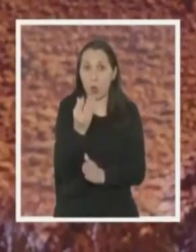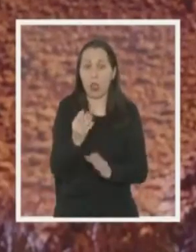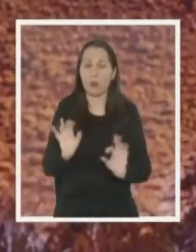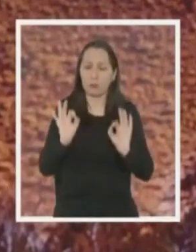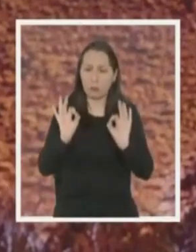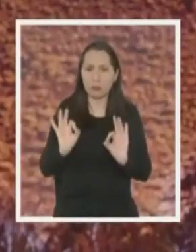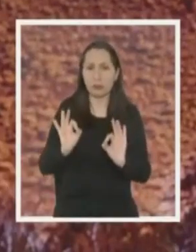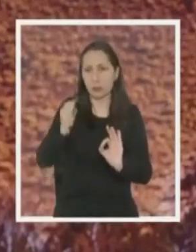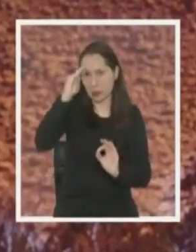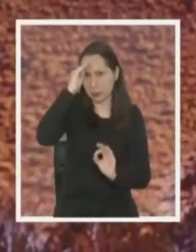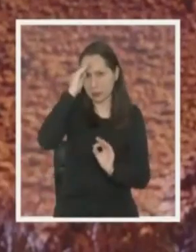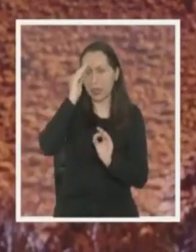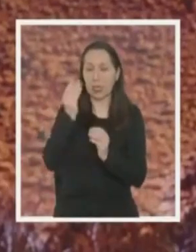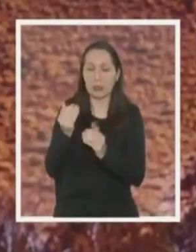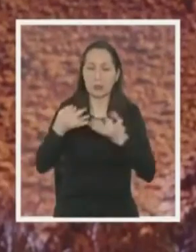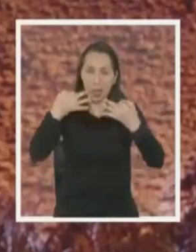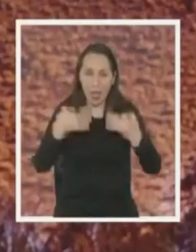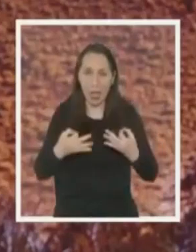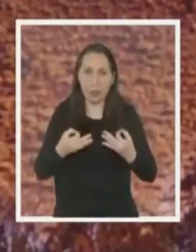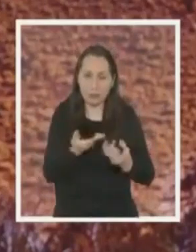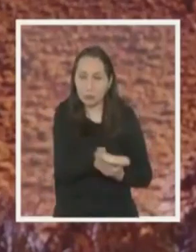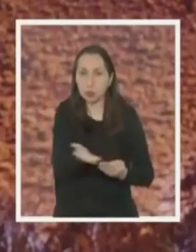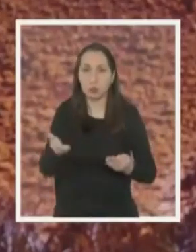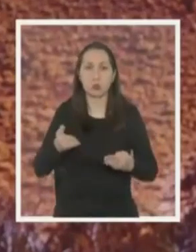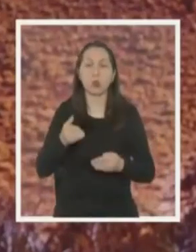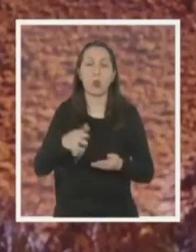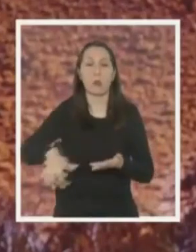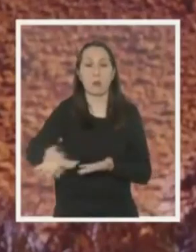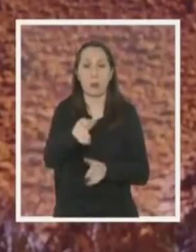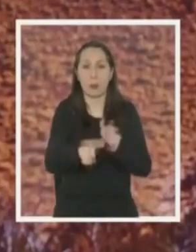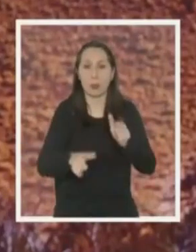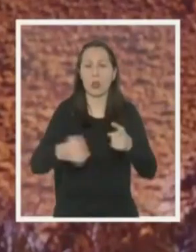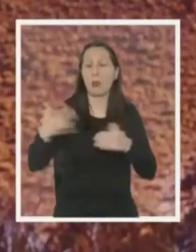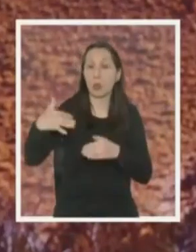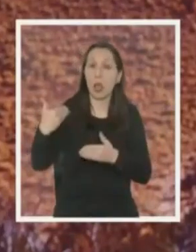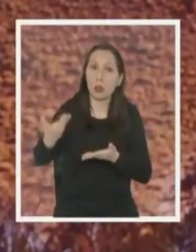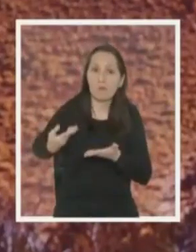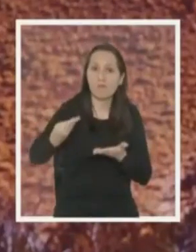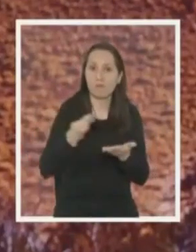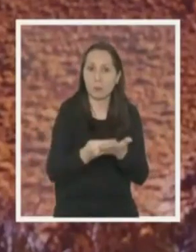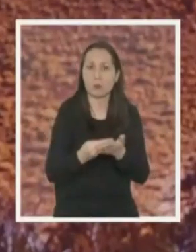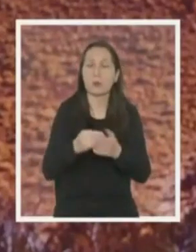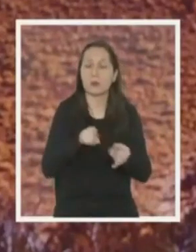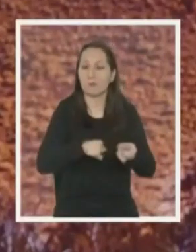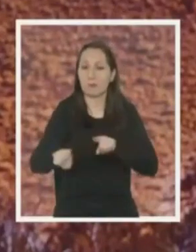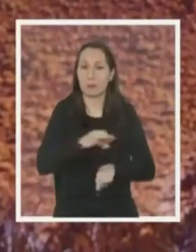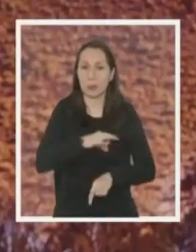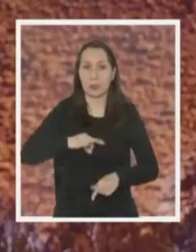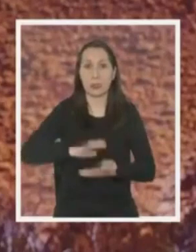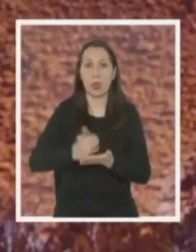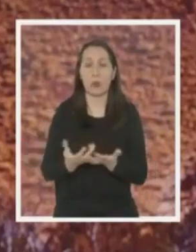darán garantía a toda la población y serán un aporte importante en materia de gestión al Ministerio de Salud, que